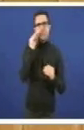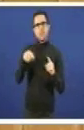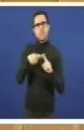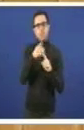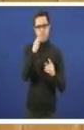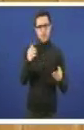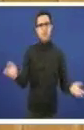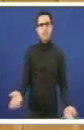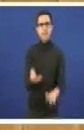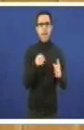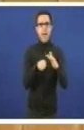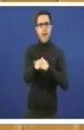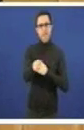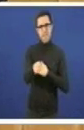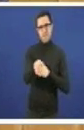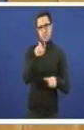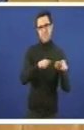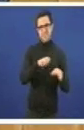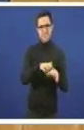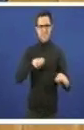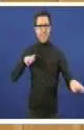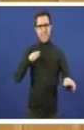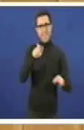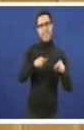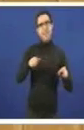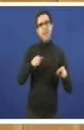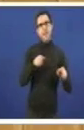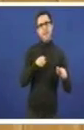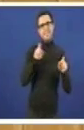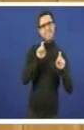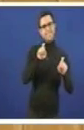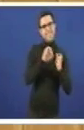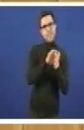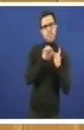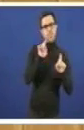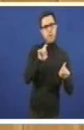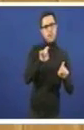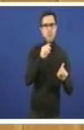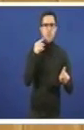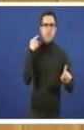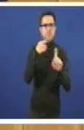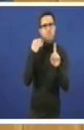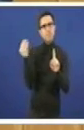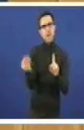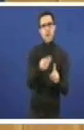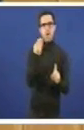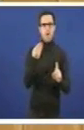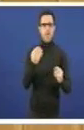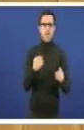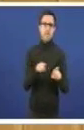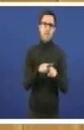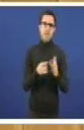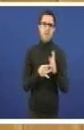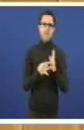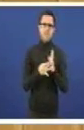maiorías sociais a un servicio educativo que demostra que mellora as competencias no alumnado que se escolariza en